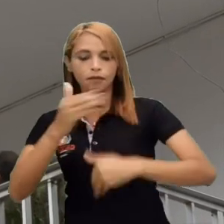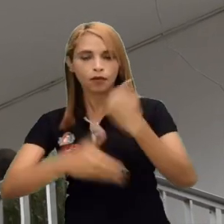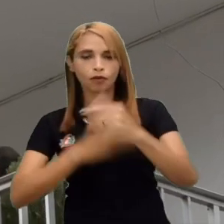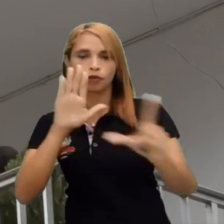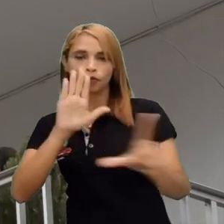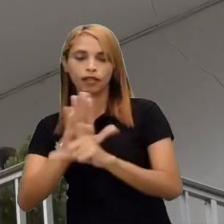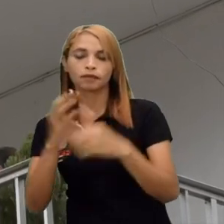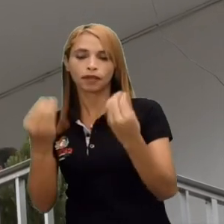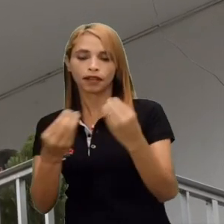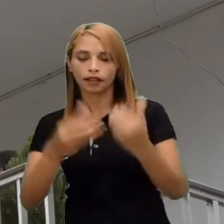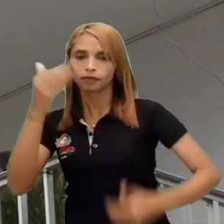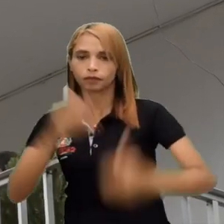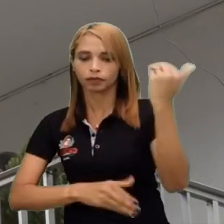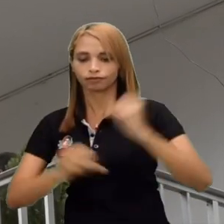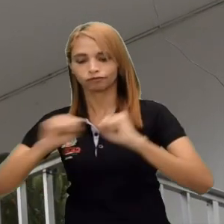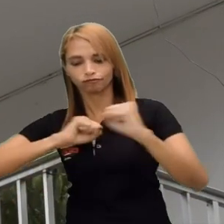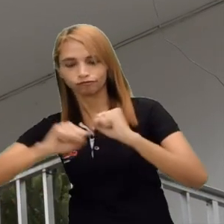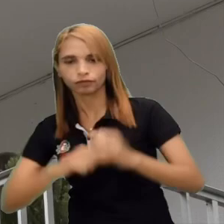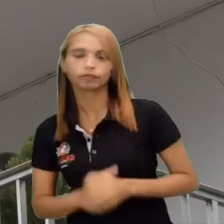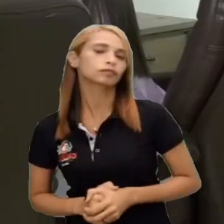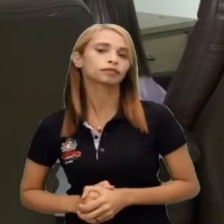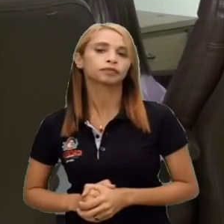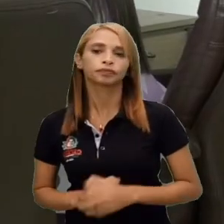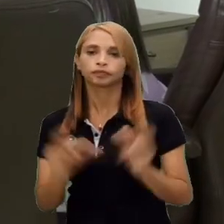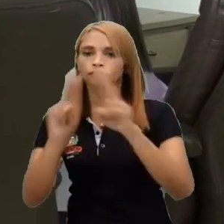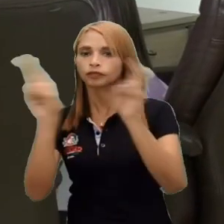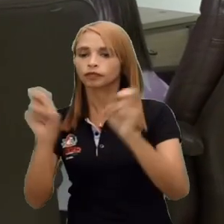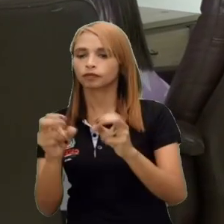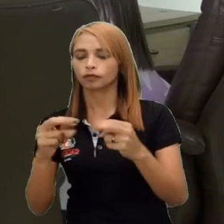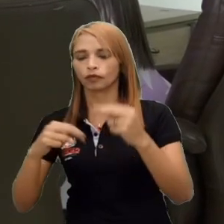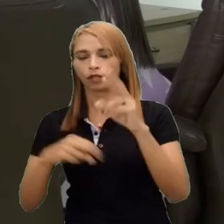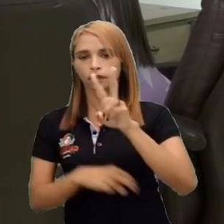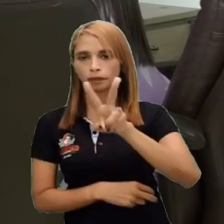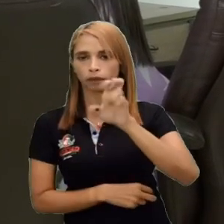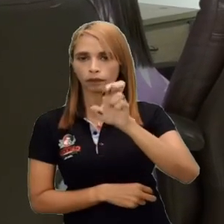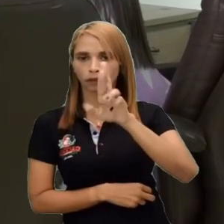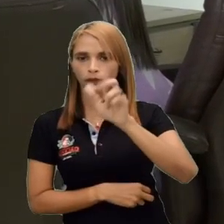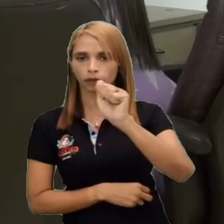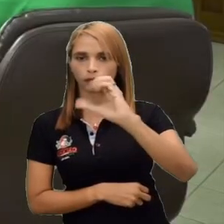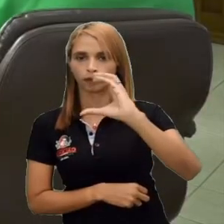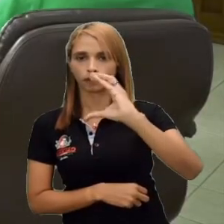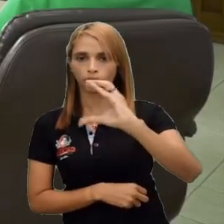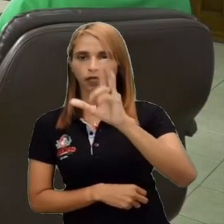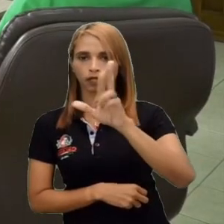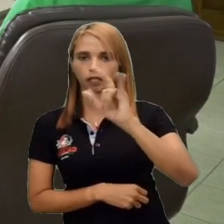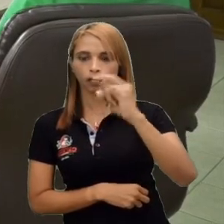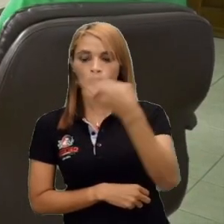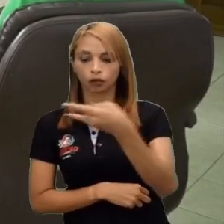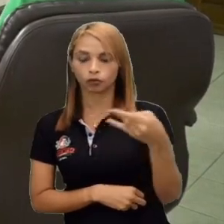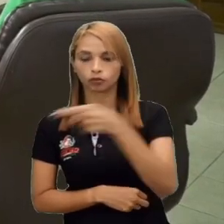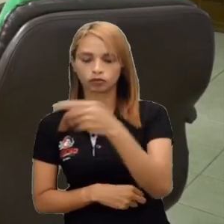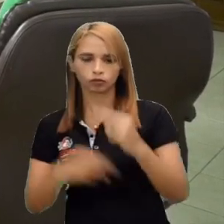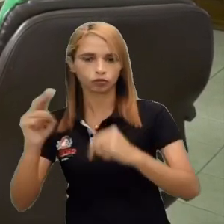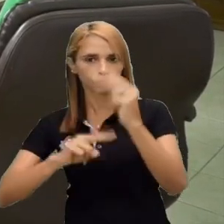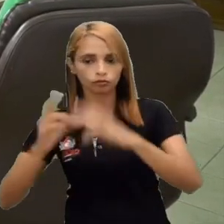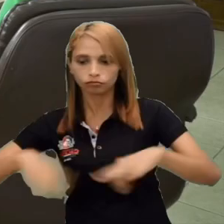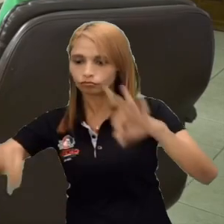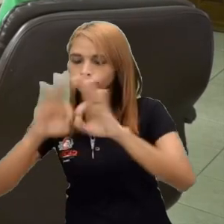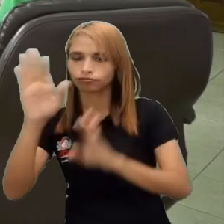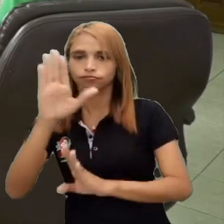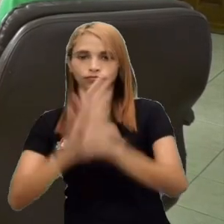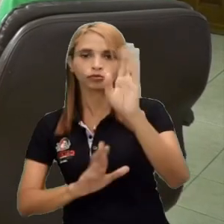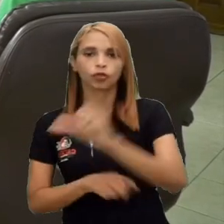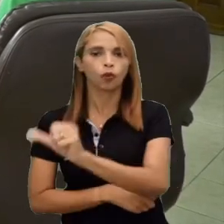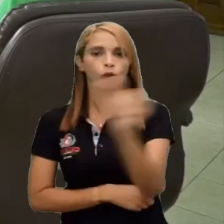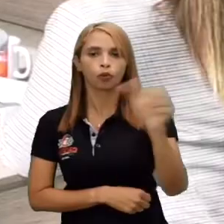todo el trámite legal, obviamente para poderla poner a funcionar. En el tema de Veracruz, pues sin lugar a dudas fue una obra muy importante que se desarrolló, el